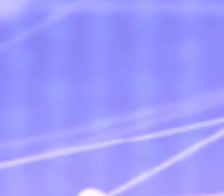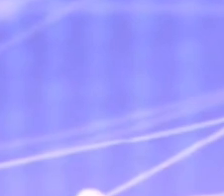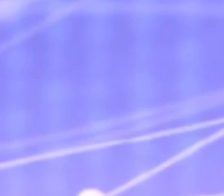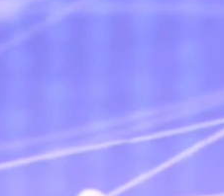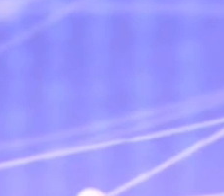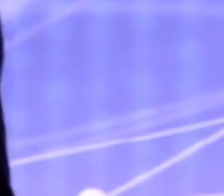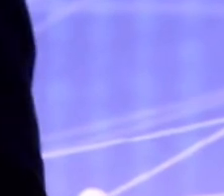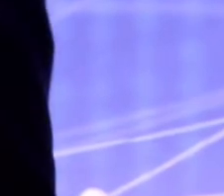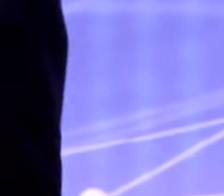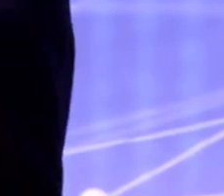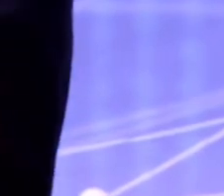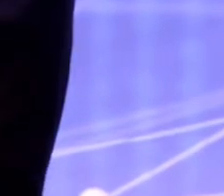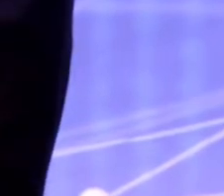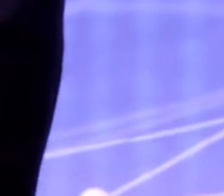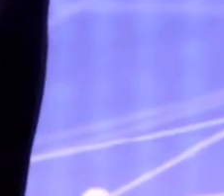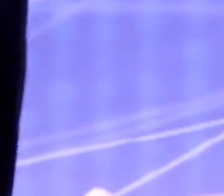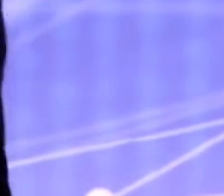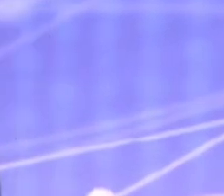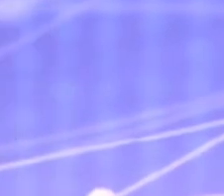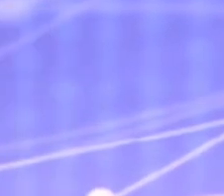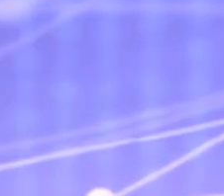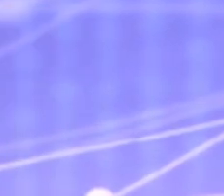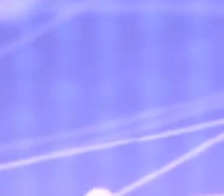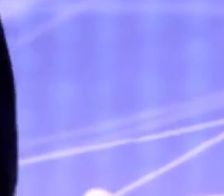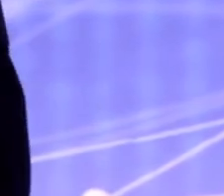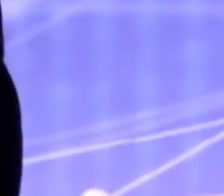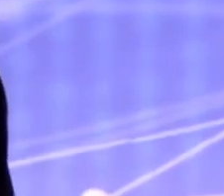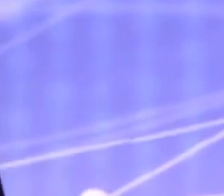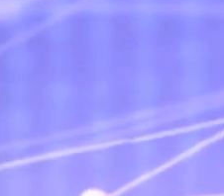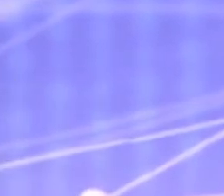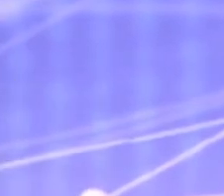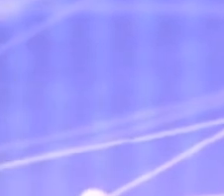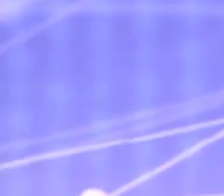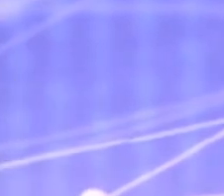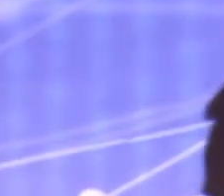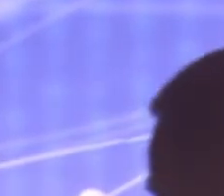colombiano siempre ha establecido. Bueno, muchísimas gracias.